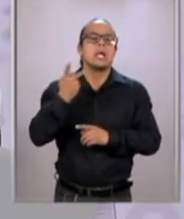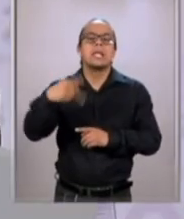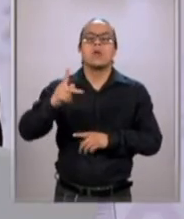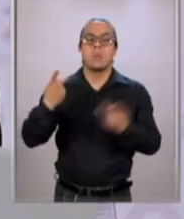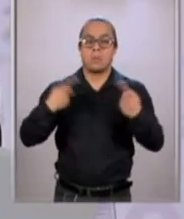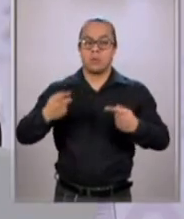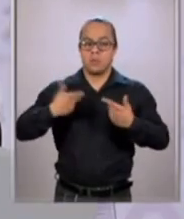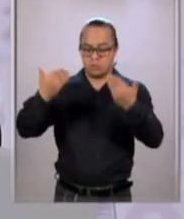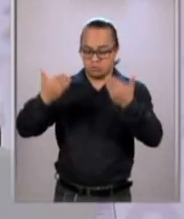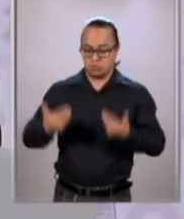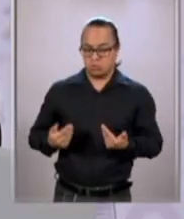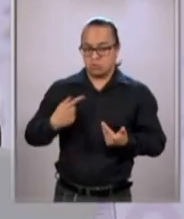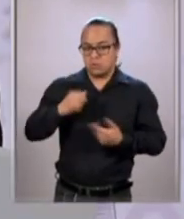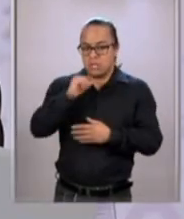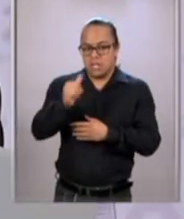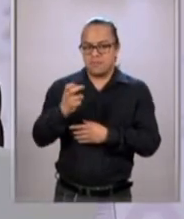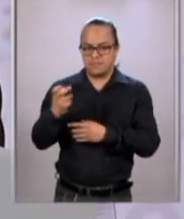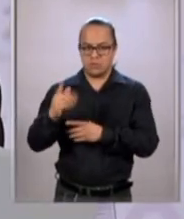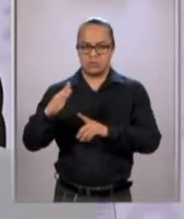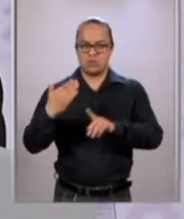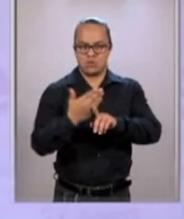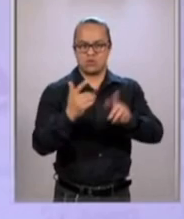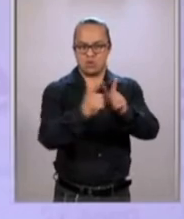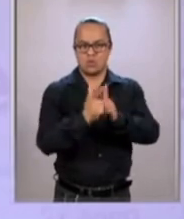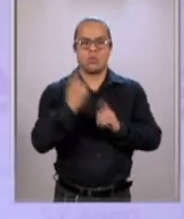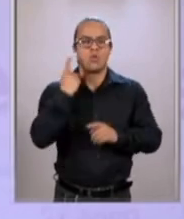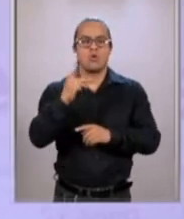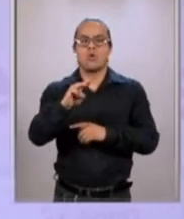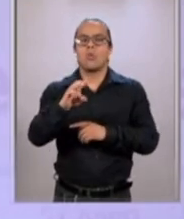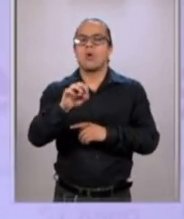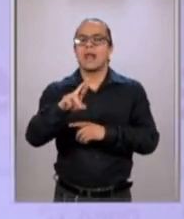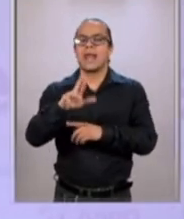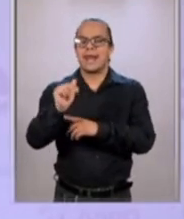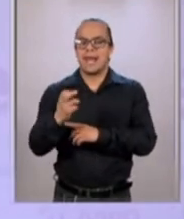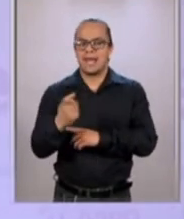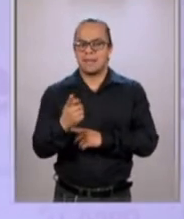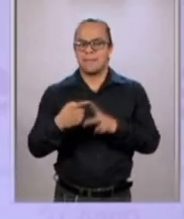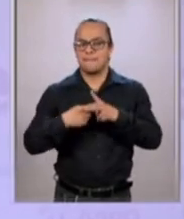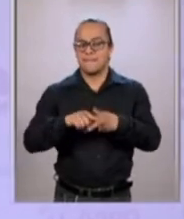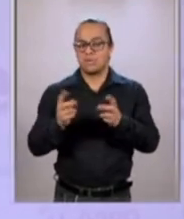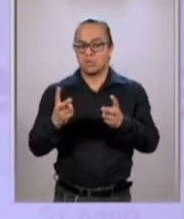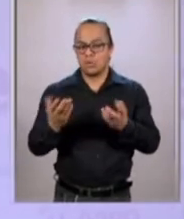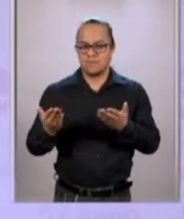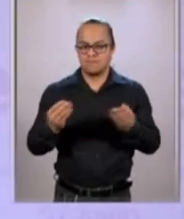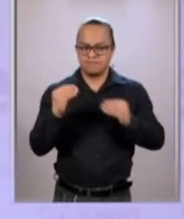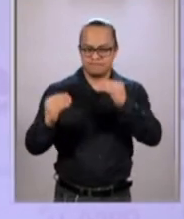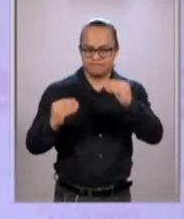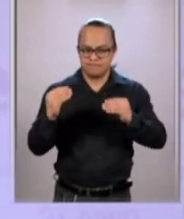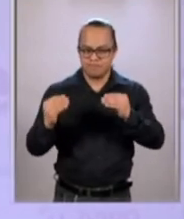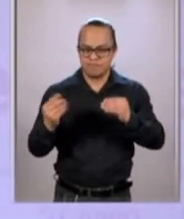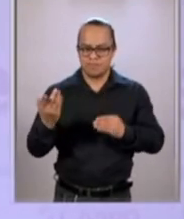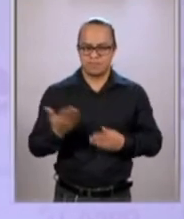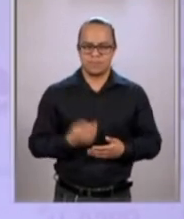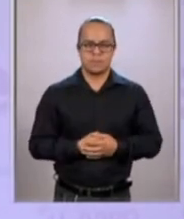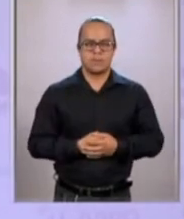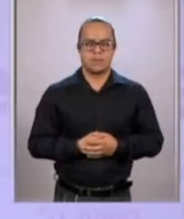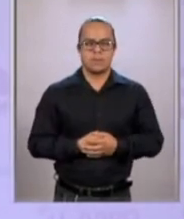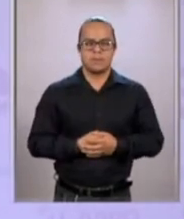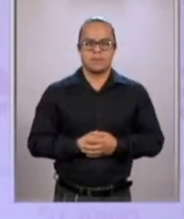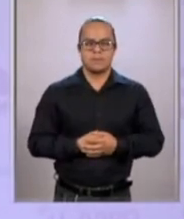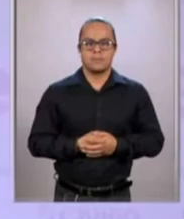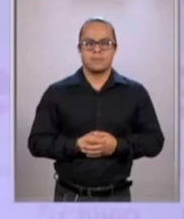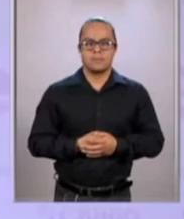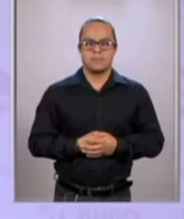Entonces la multa fue para el partido yo creo que ahí es donde empieza el error decía se decía es que la